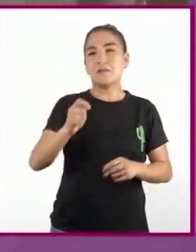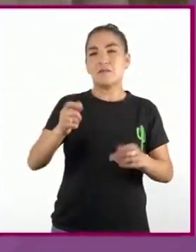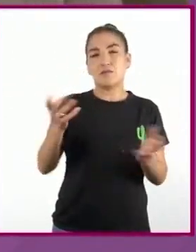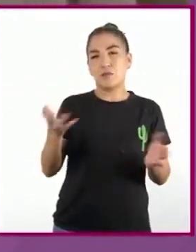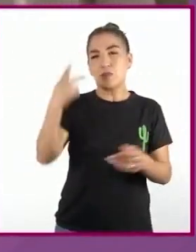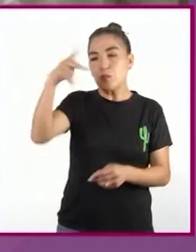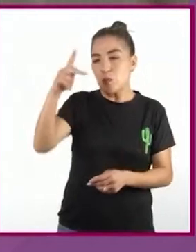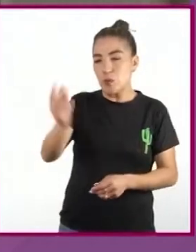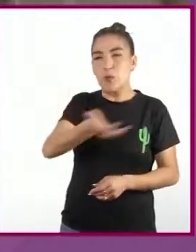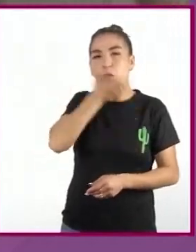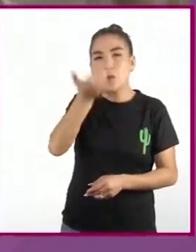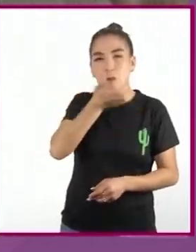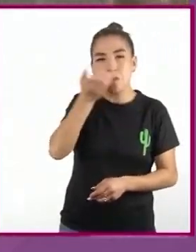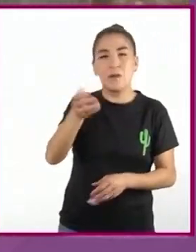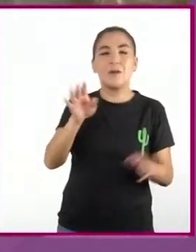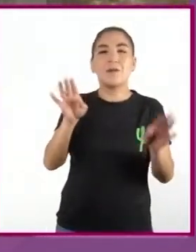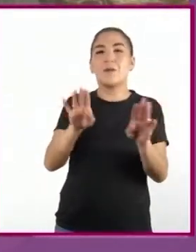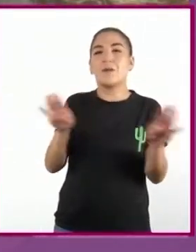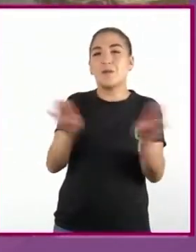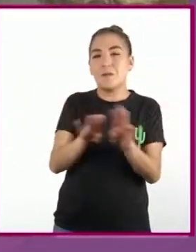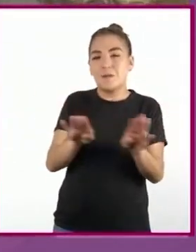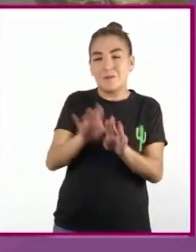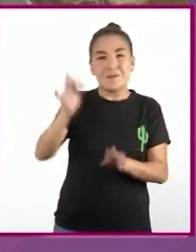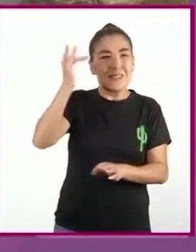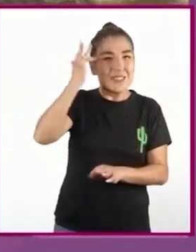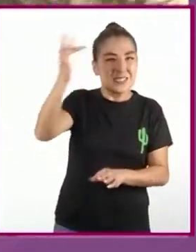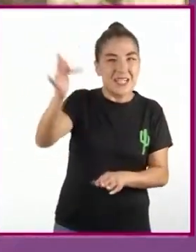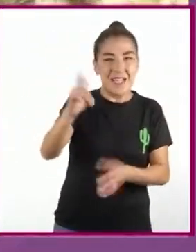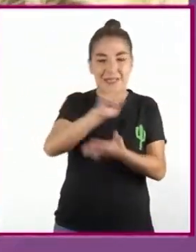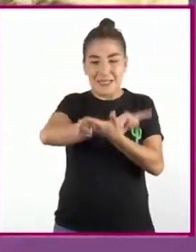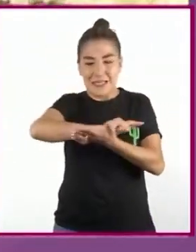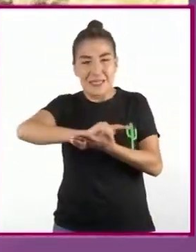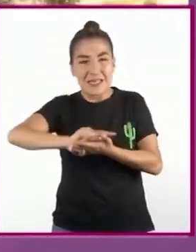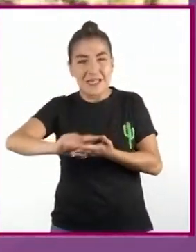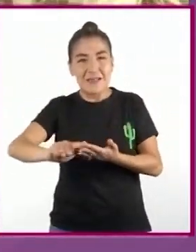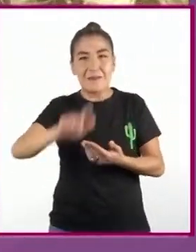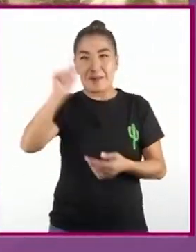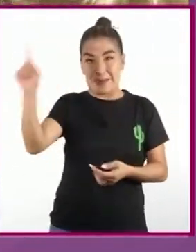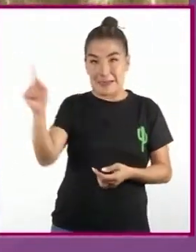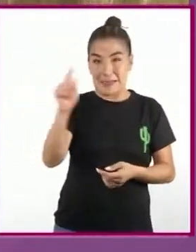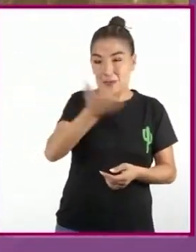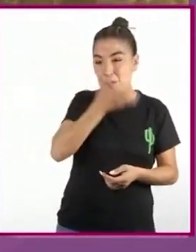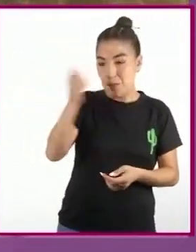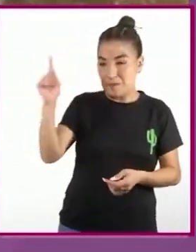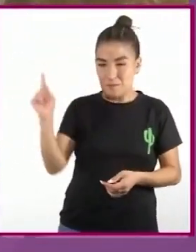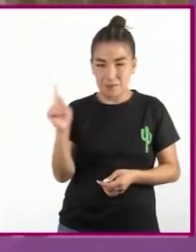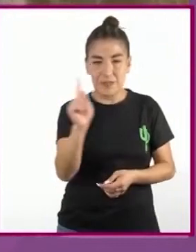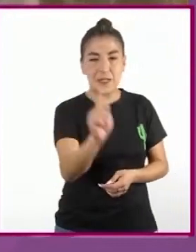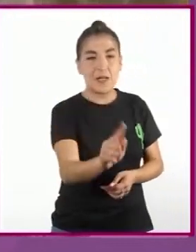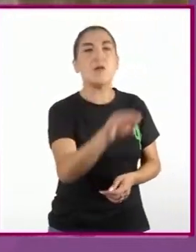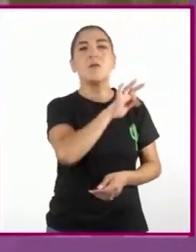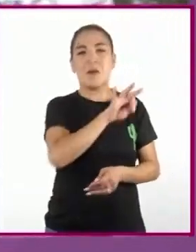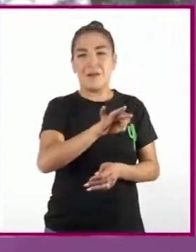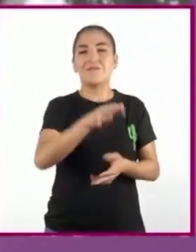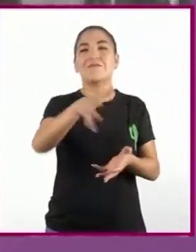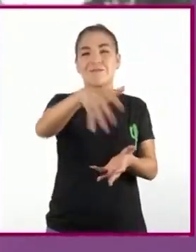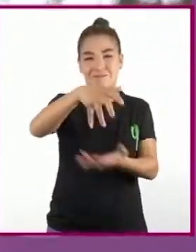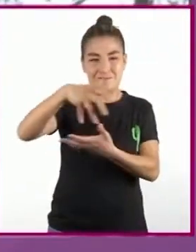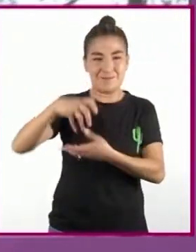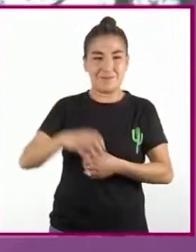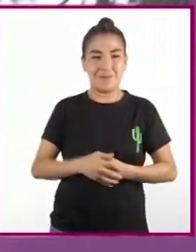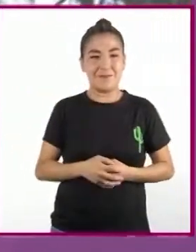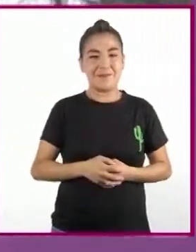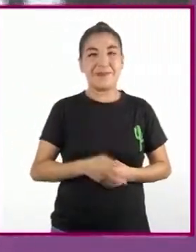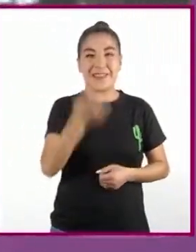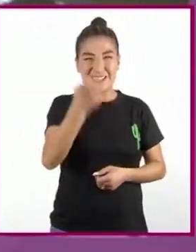puro, para que pueda obtener los productos que necesitan. En torno a